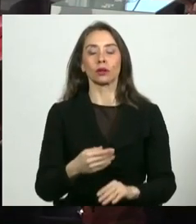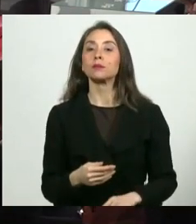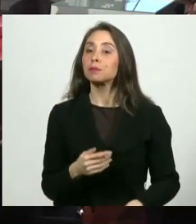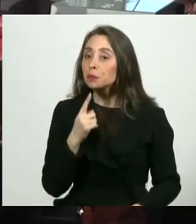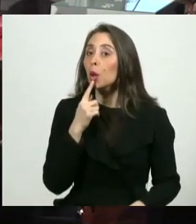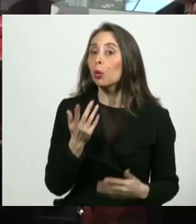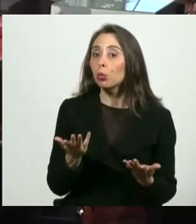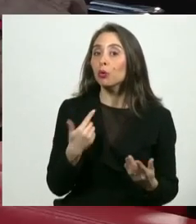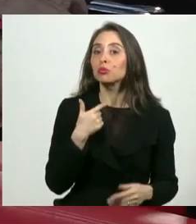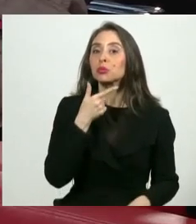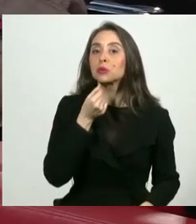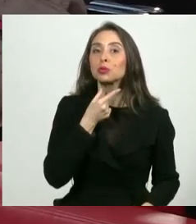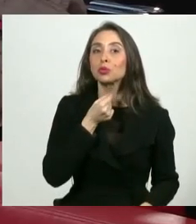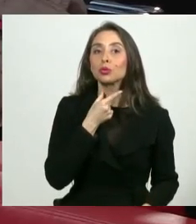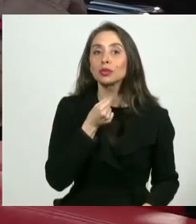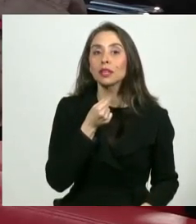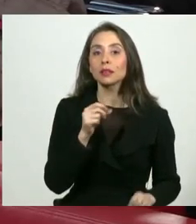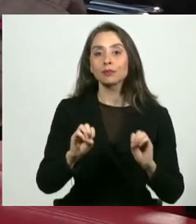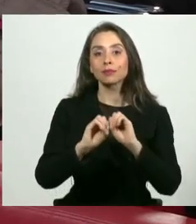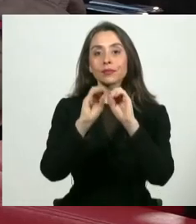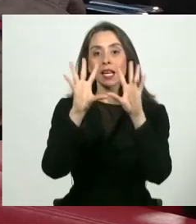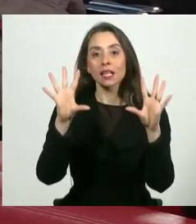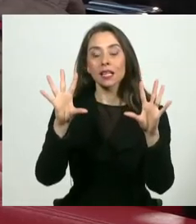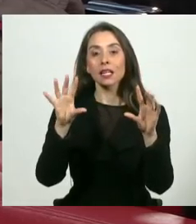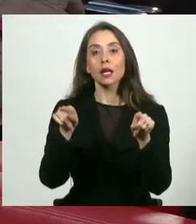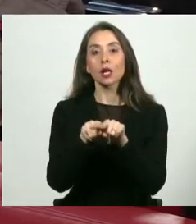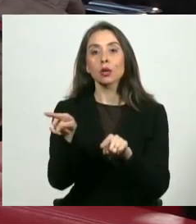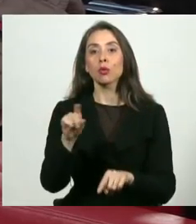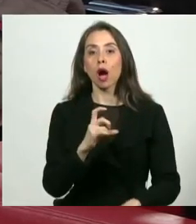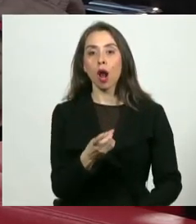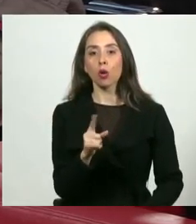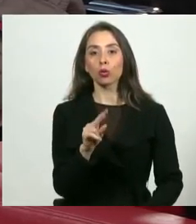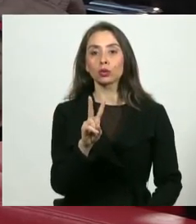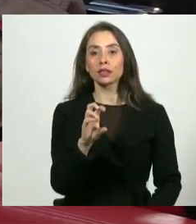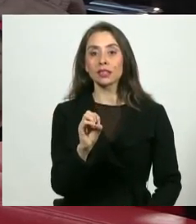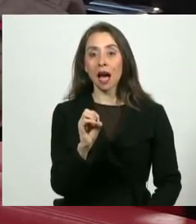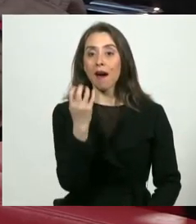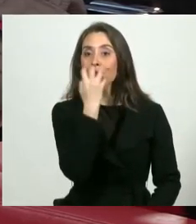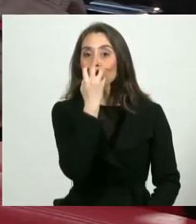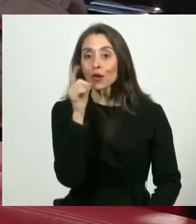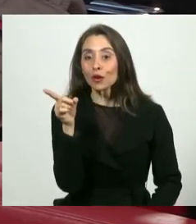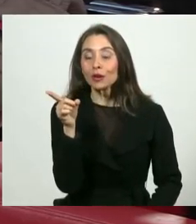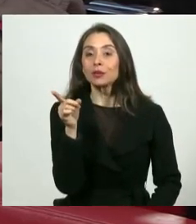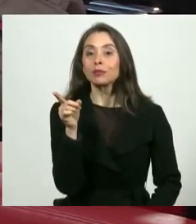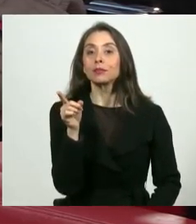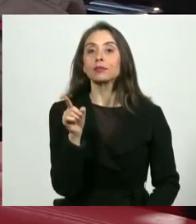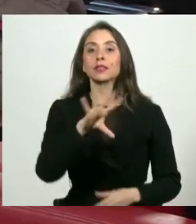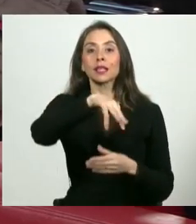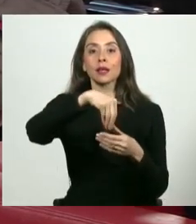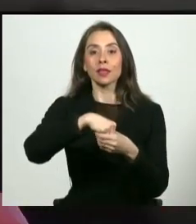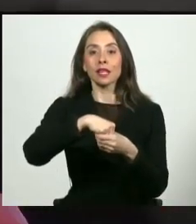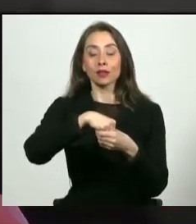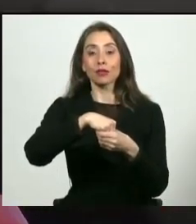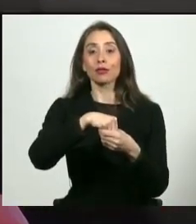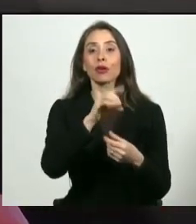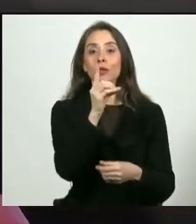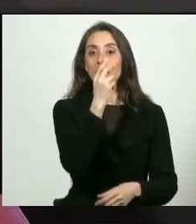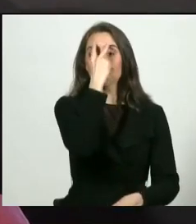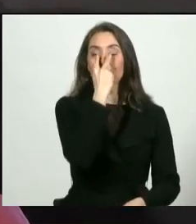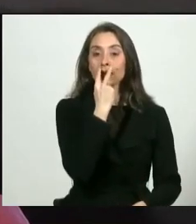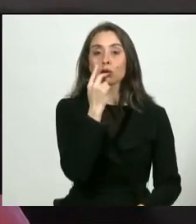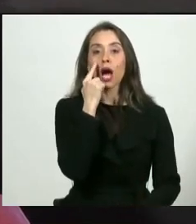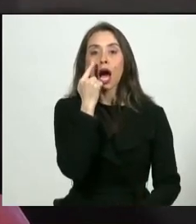Bueno, me gustaría también aclarar, como así lo hizo Gustavo, que dentro de la discapacidad visual tenemos